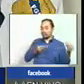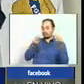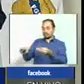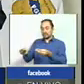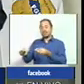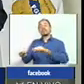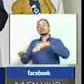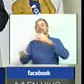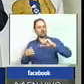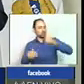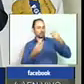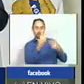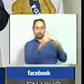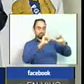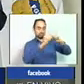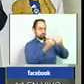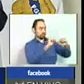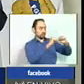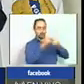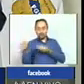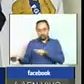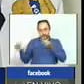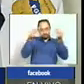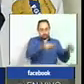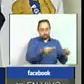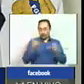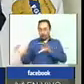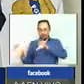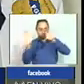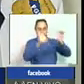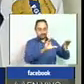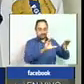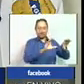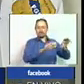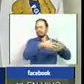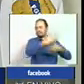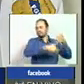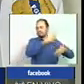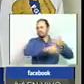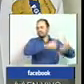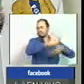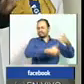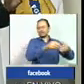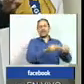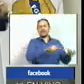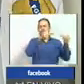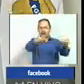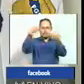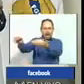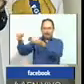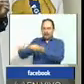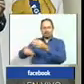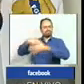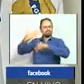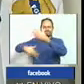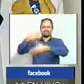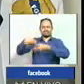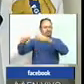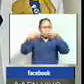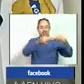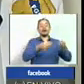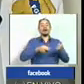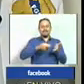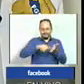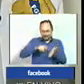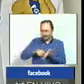sociedades. Y establecen acciones encaminadas a mover de distintas sociedades, todas vinculadas o con firmas